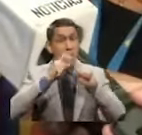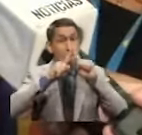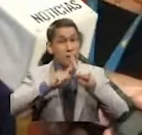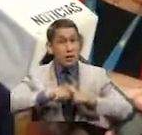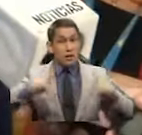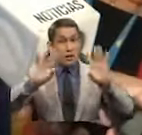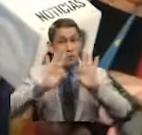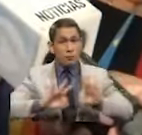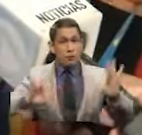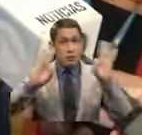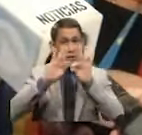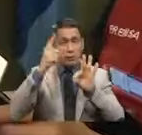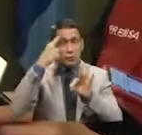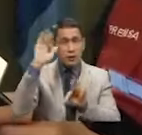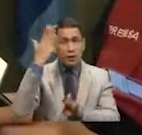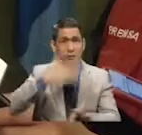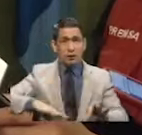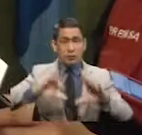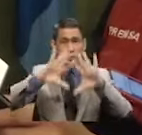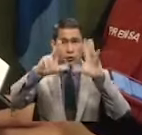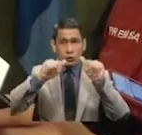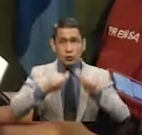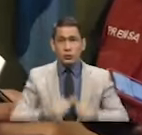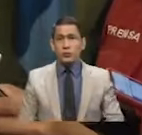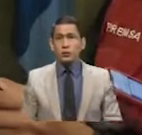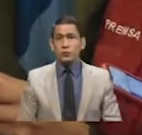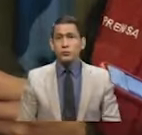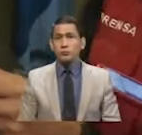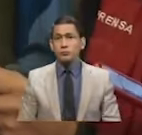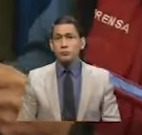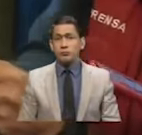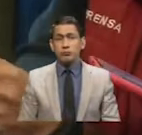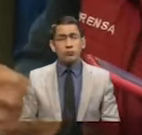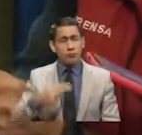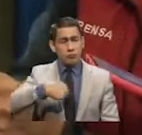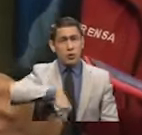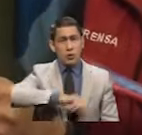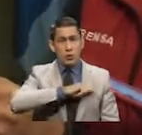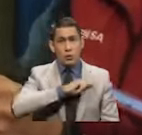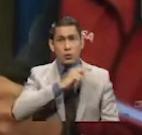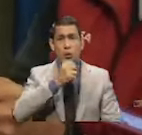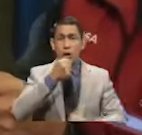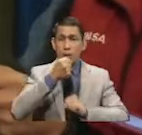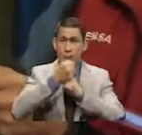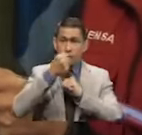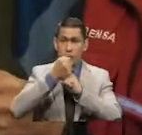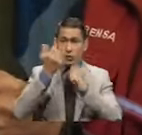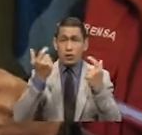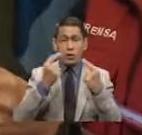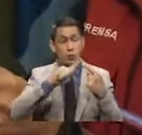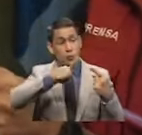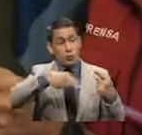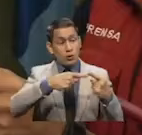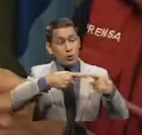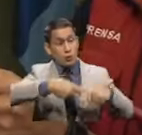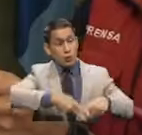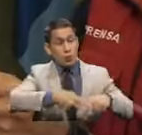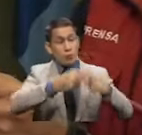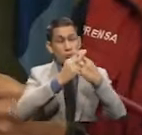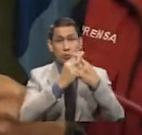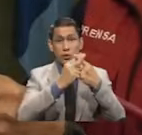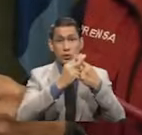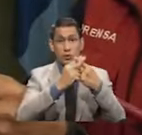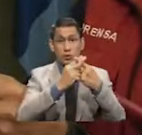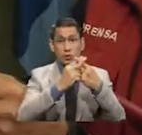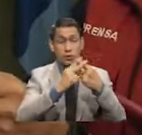acabar con la corrupción. Ya hicimos un respaldo. A inicio de este periodo legislativo se propuso un respaldo al trabajo